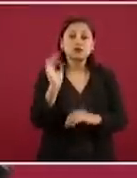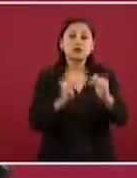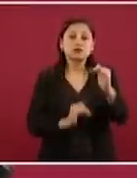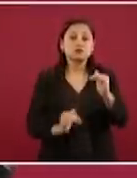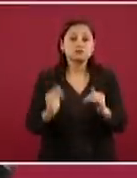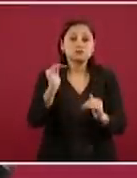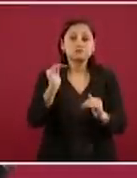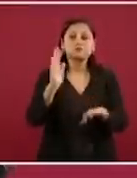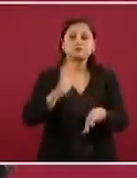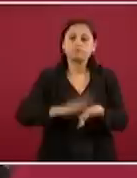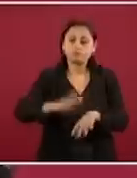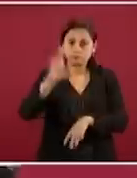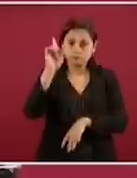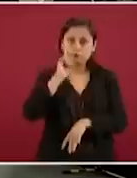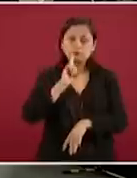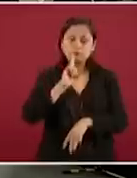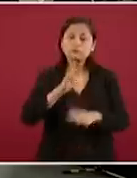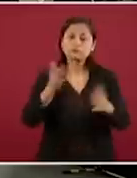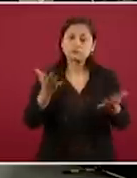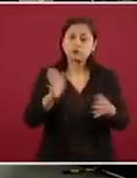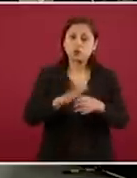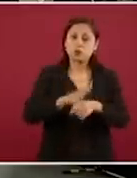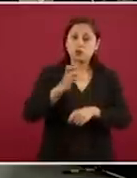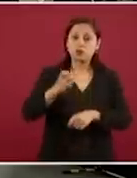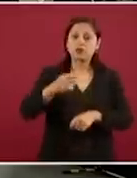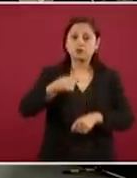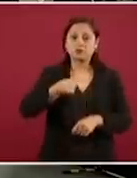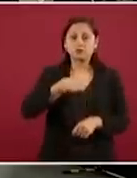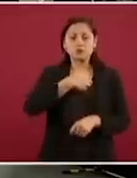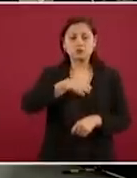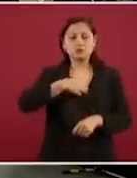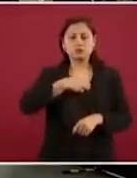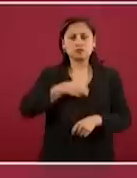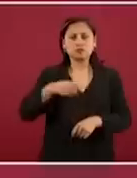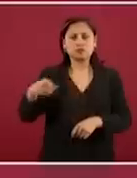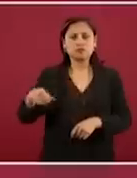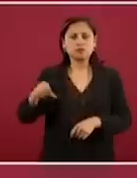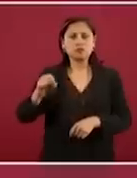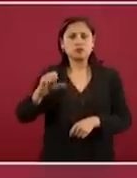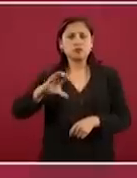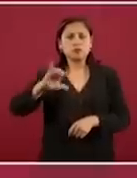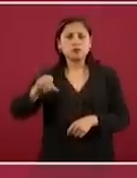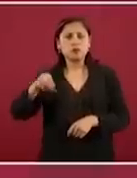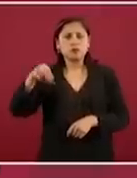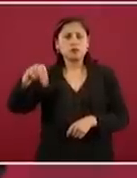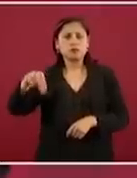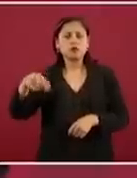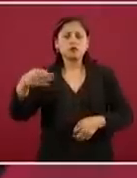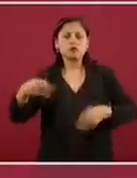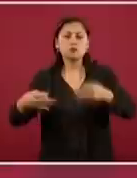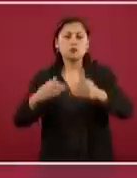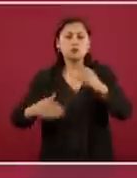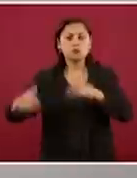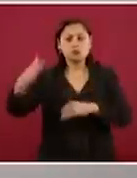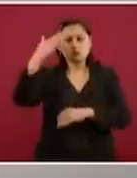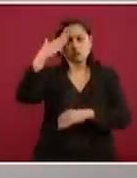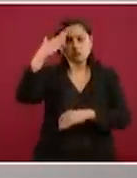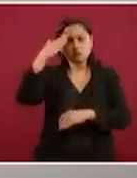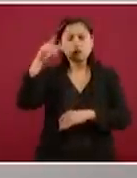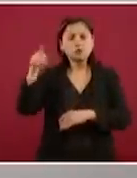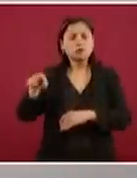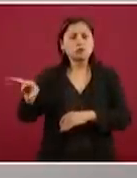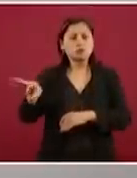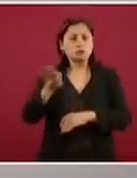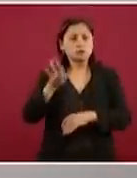Entonces, eso lo celebro porque en la Suprema Corte eran más, siguen siendo todavía